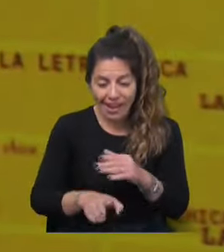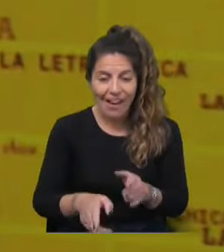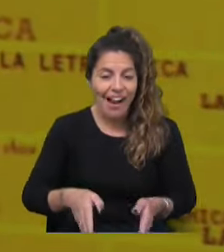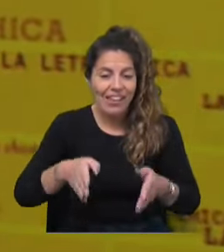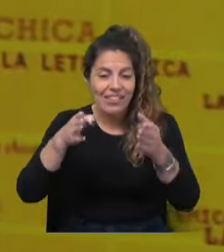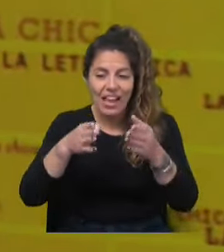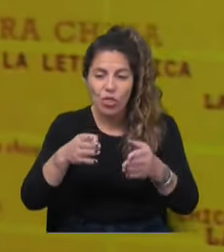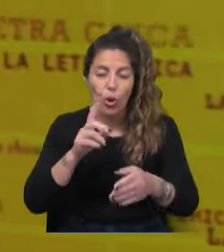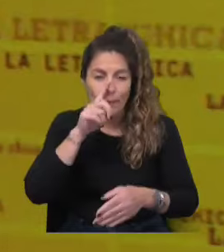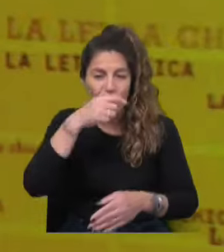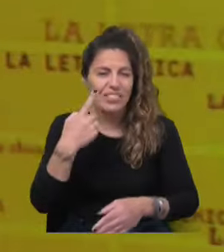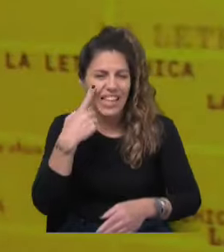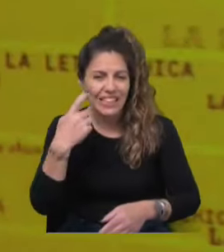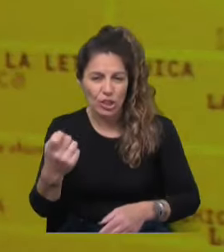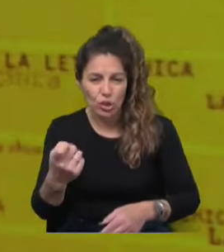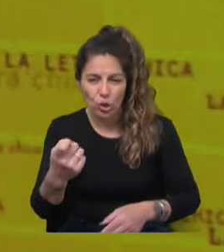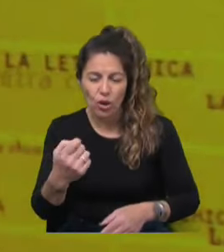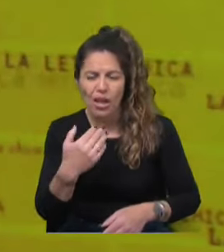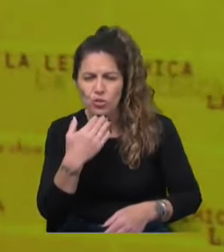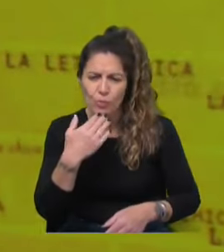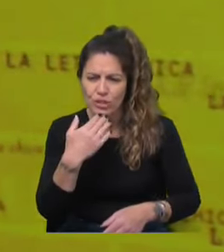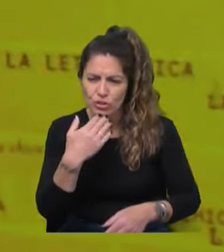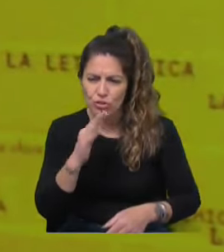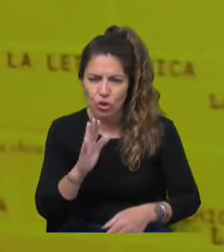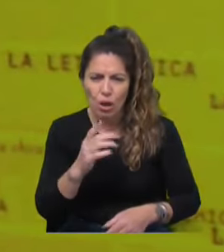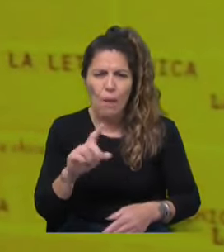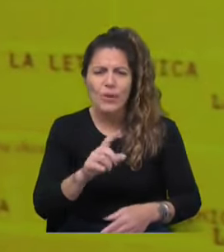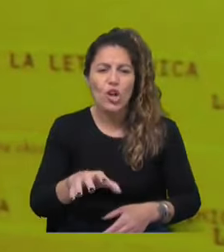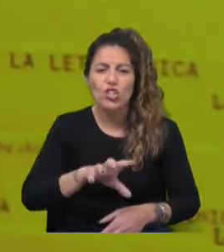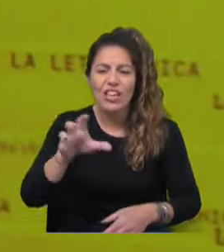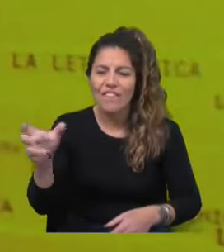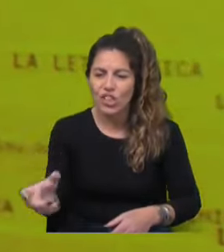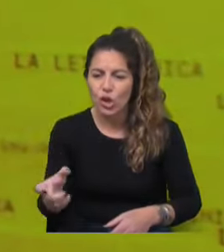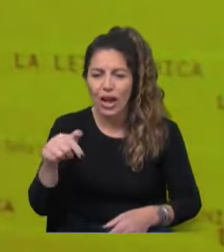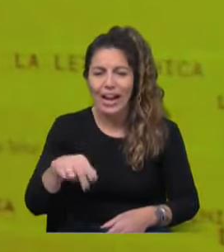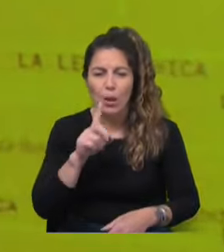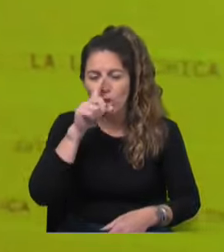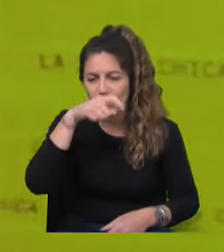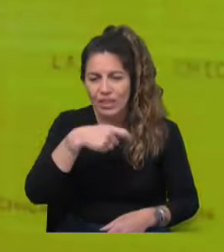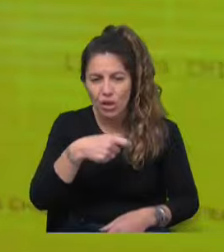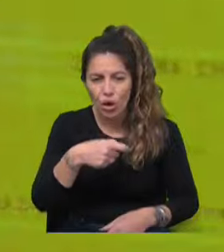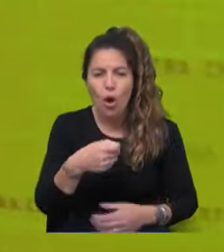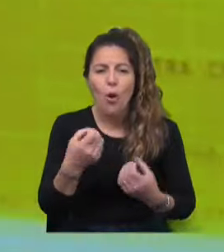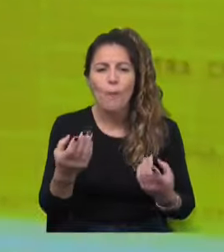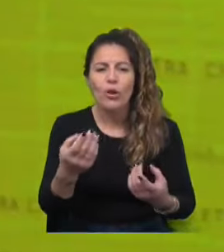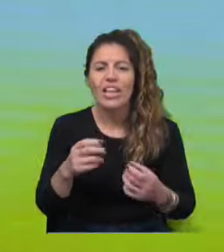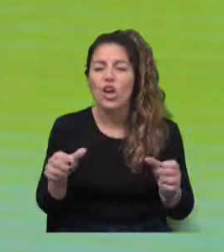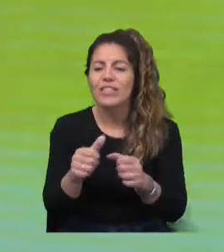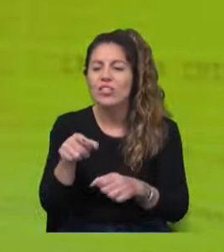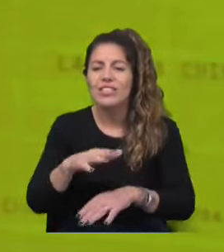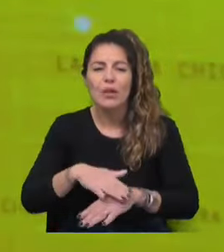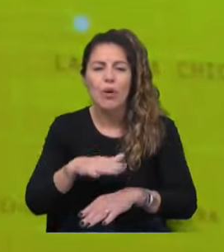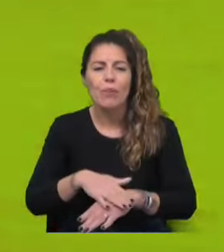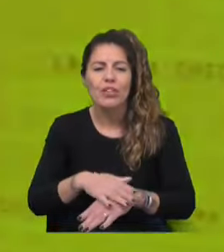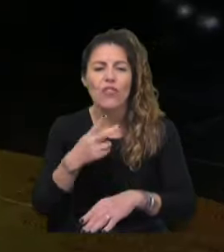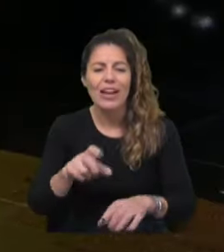se detectó algo sospechoso, pero no se abrió acá en Montevideo el contenedor, porque lo que se hizo en ese momento se fue a ver